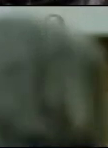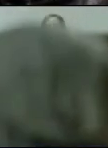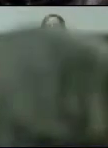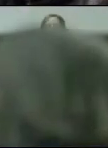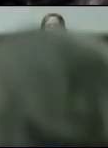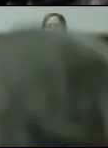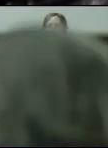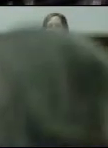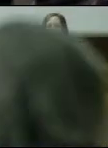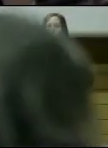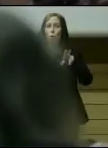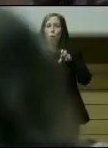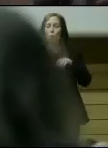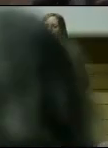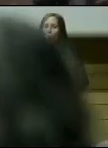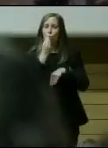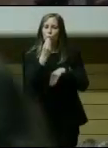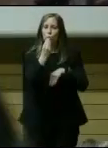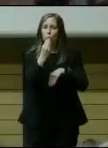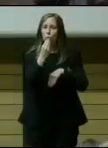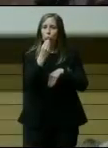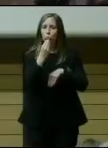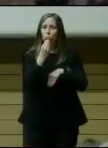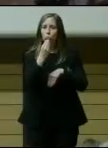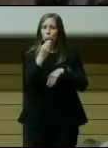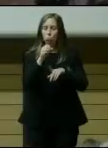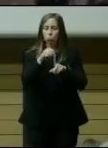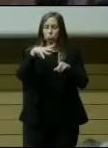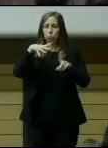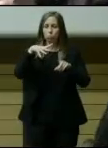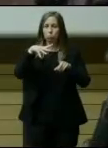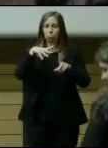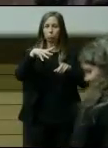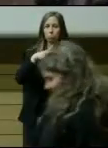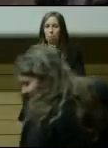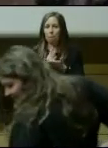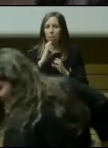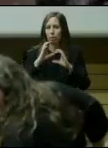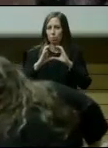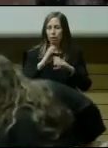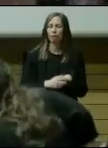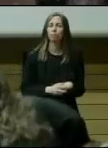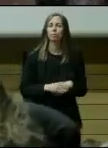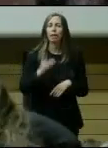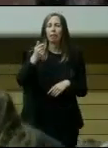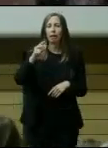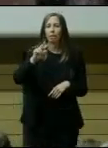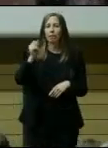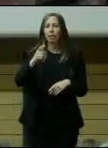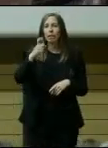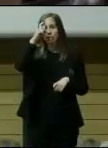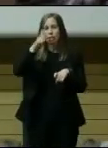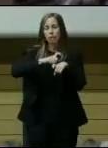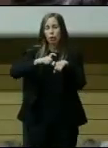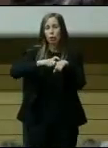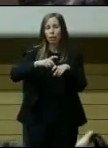El título de su ponencia son Nuevos consumos en el ojo del huracán mediático. David es doctor en Psicología